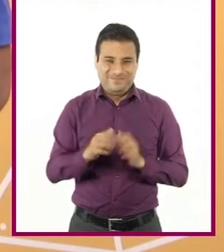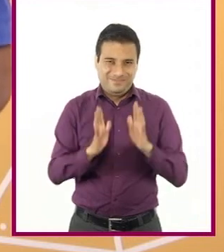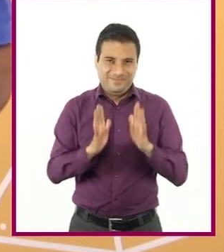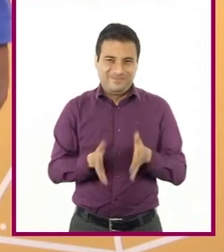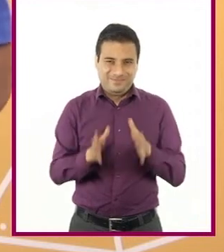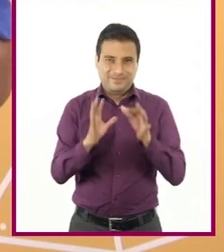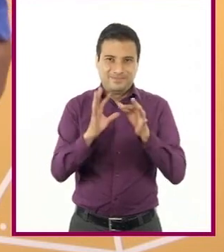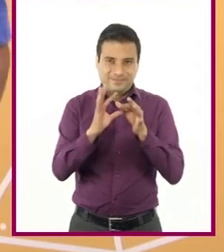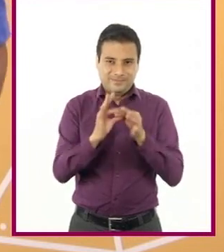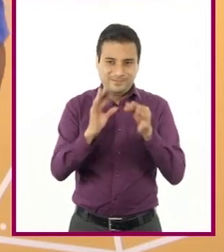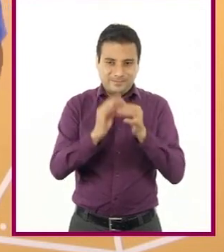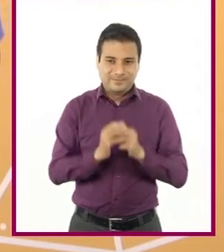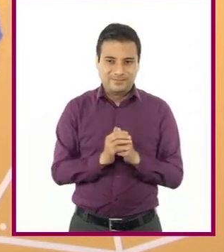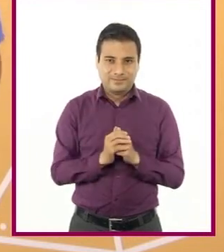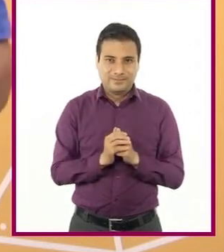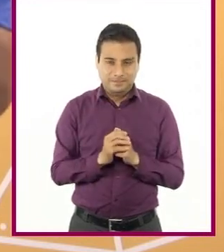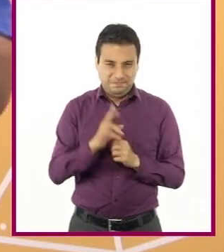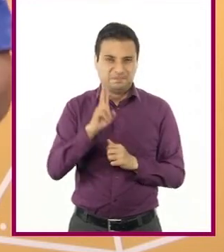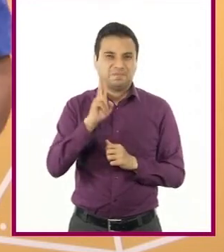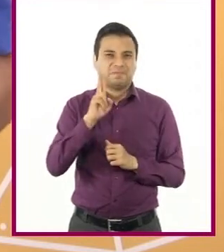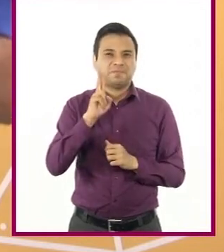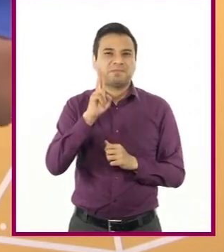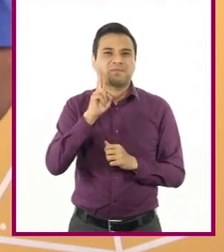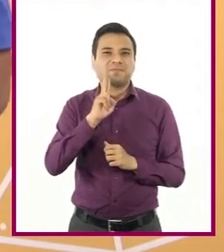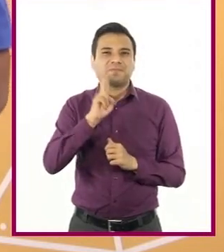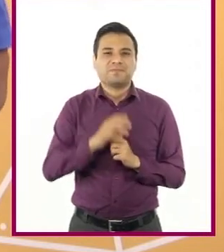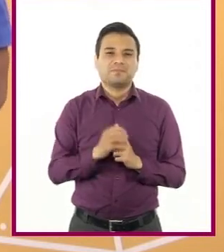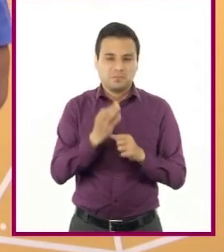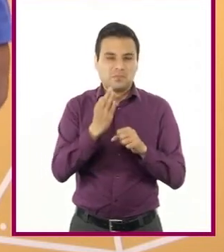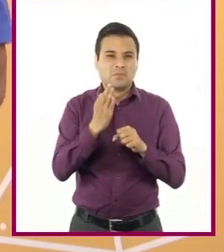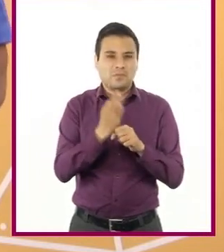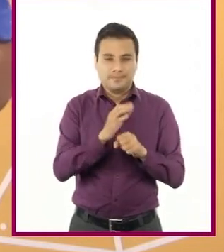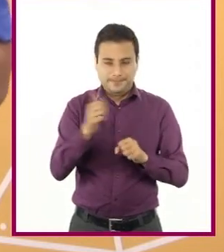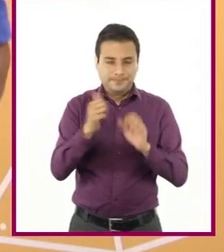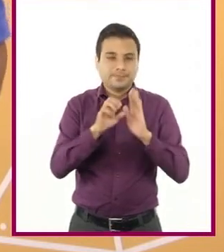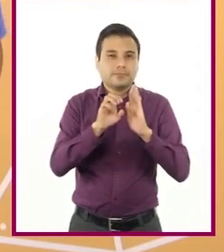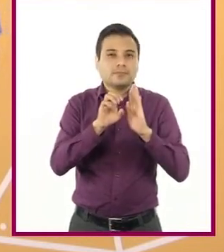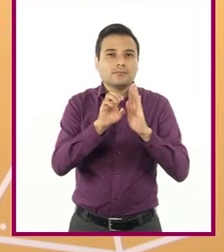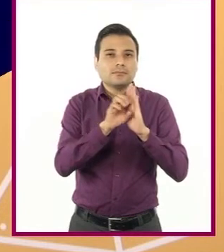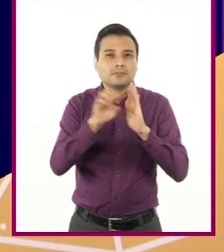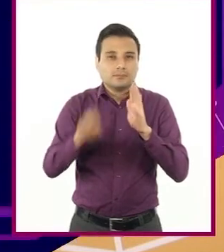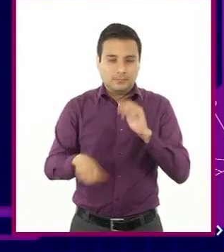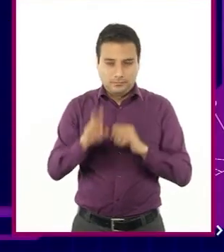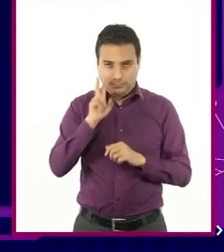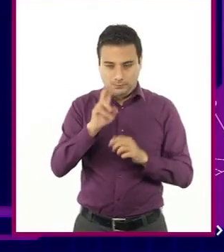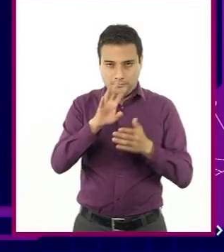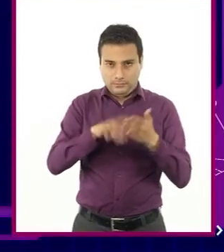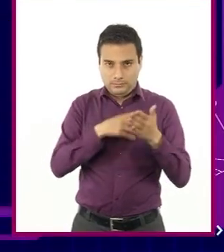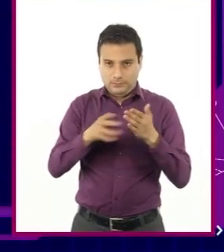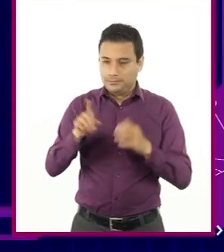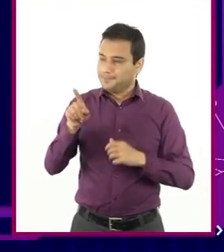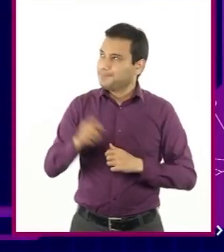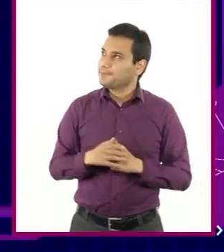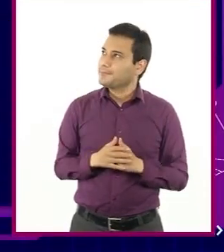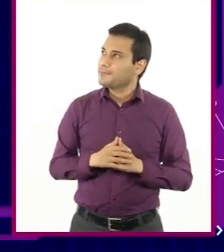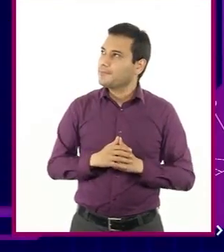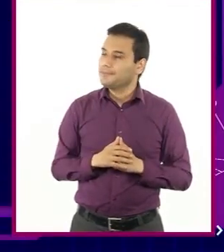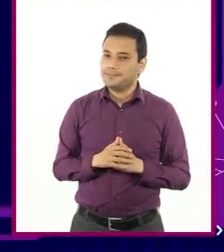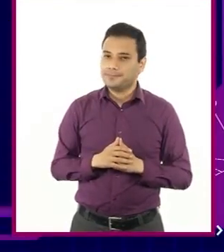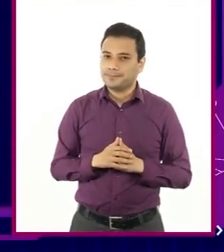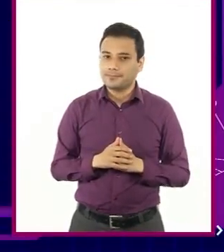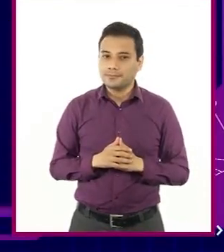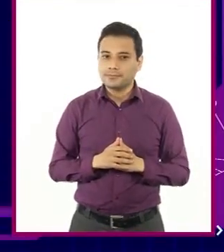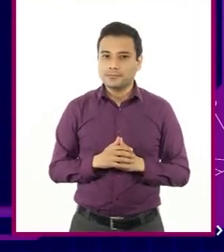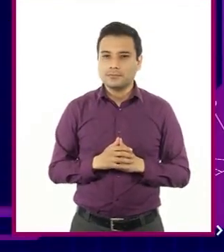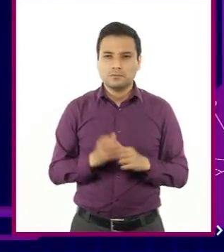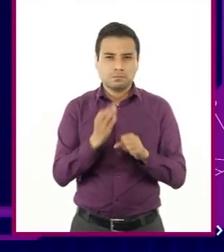sesión. Apliquemos lo aprendido para aclarar dudas. En la tabla se muestran varias longitudes. La